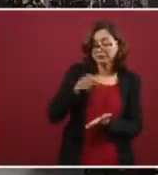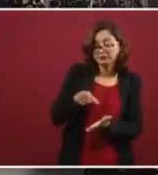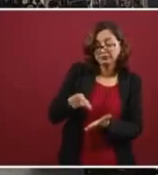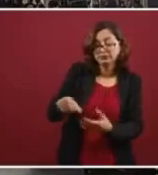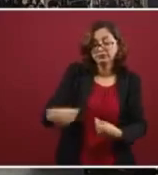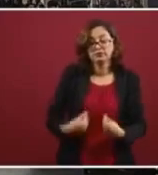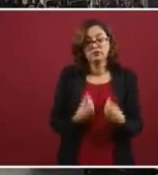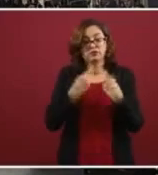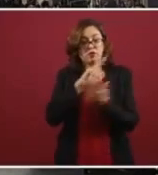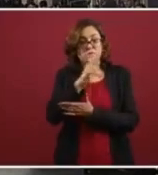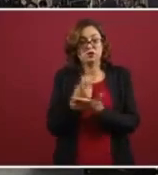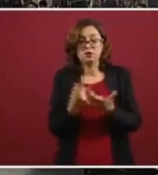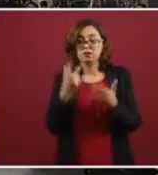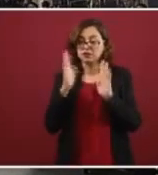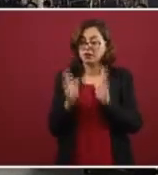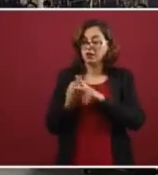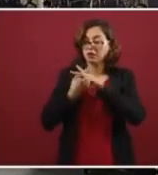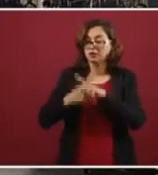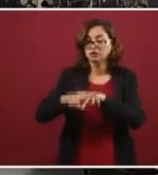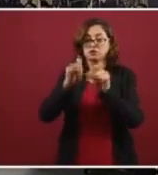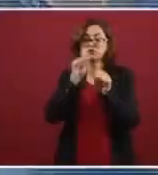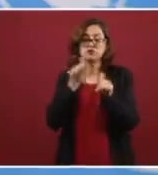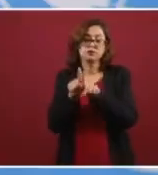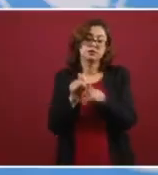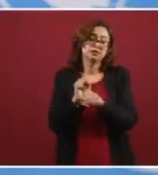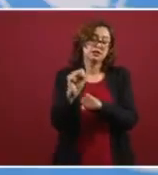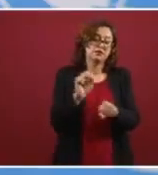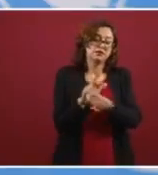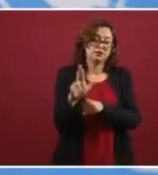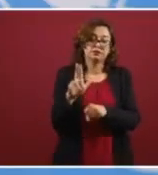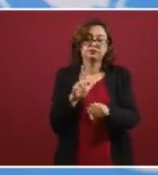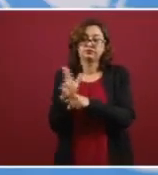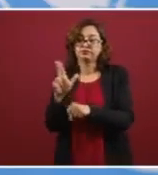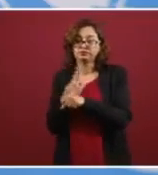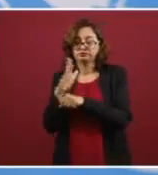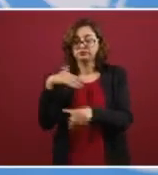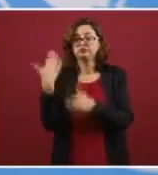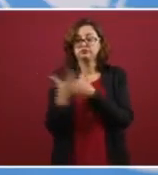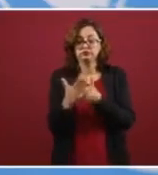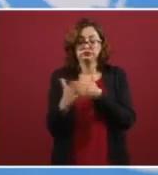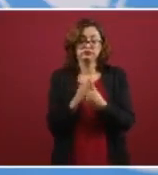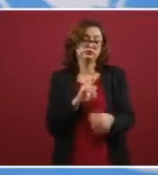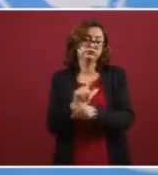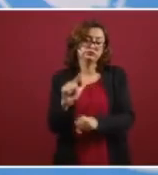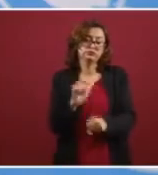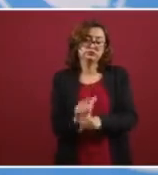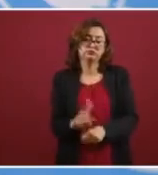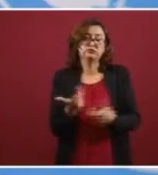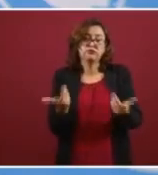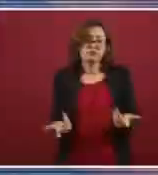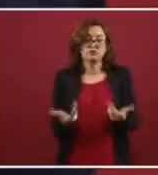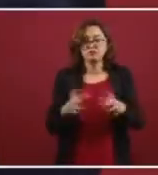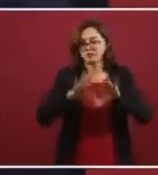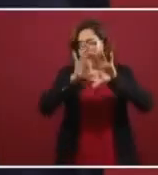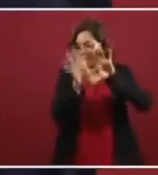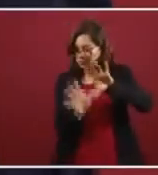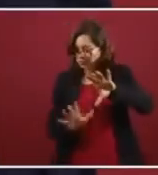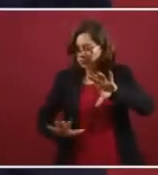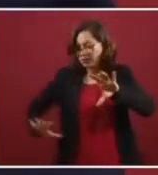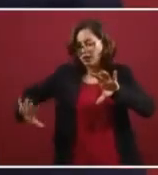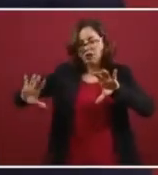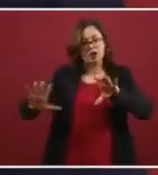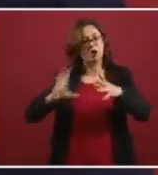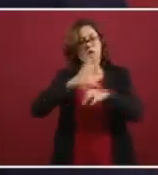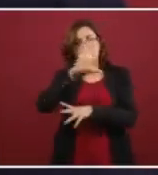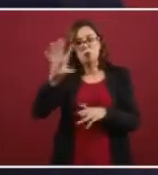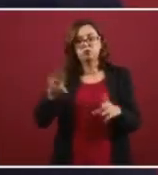se está llevando a cabo en El Salvador y en Honduras, posiblemente pronto en Guatemala. Entonces, la idea es que sea un corredor, o sea, en esta